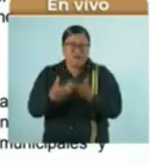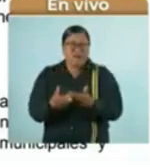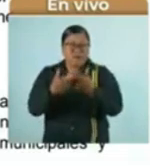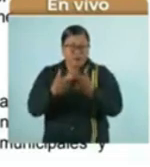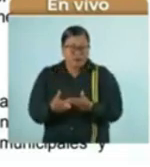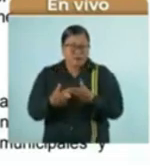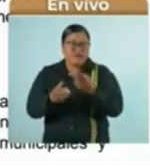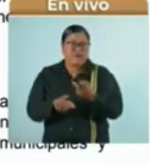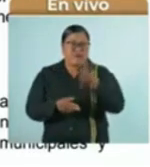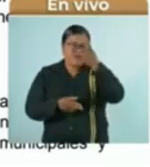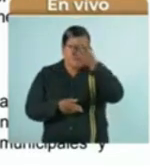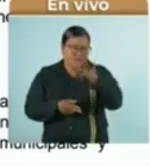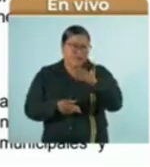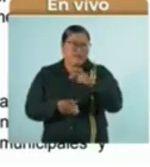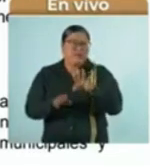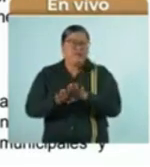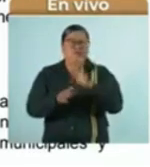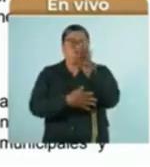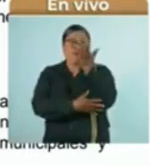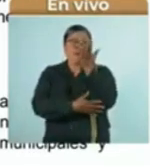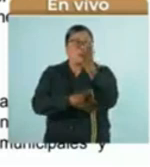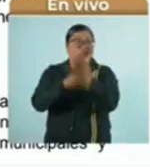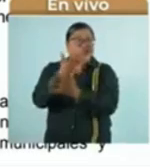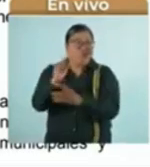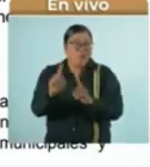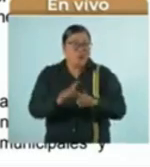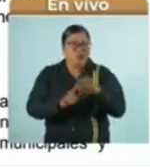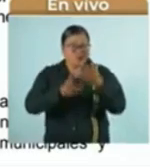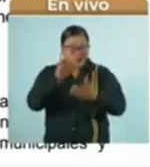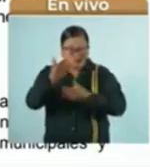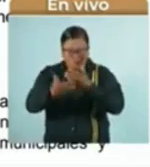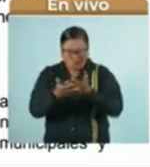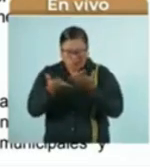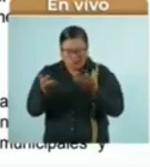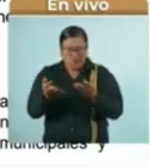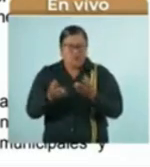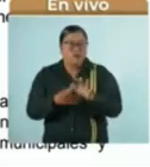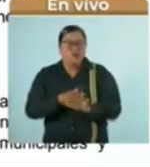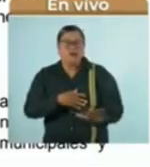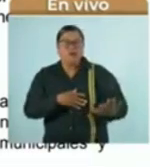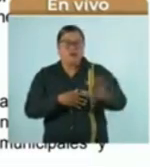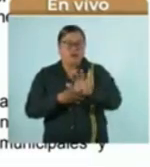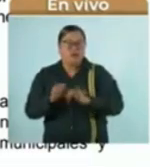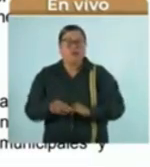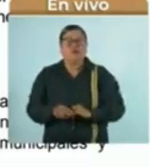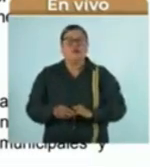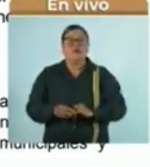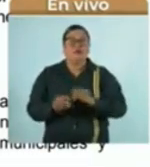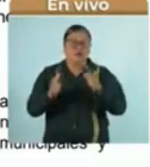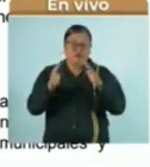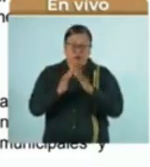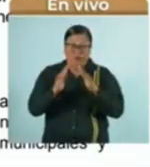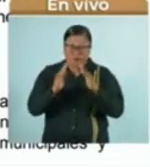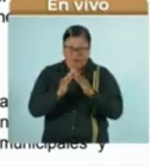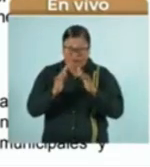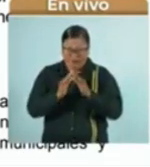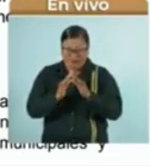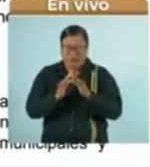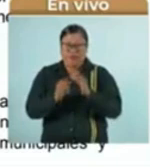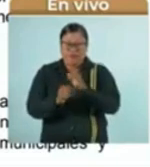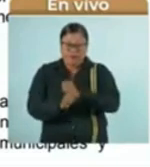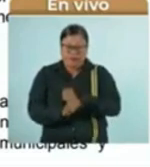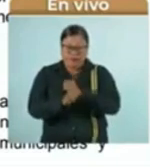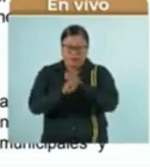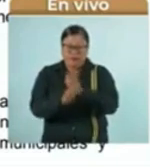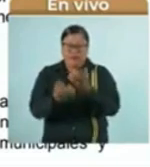sostenible, considerando lo urbano, lo ambiental y los procesos productivos en el territorio. Es decir, la vivienda, la protección